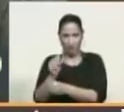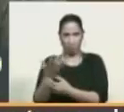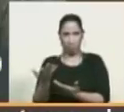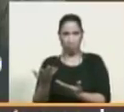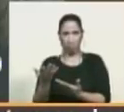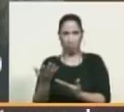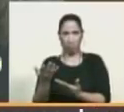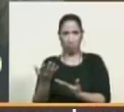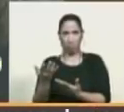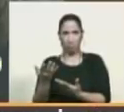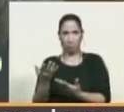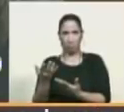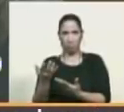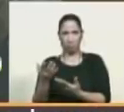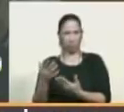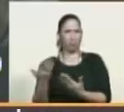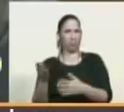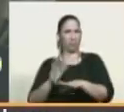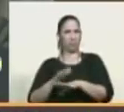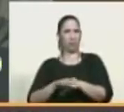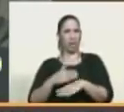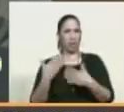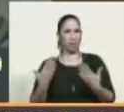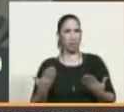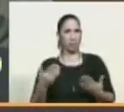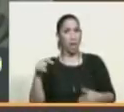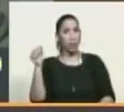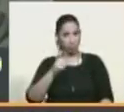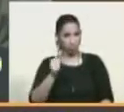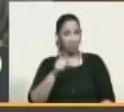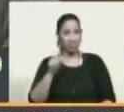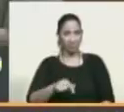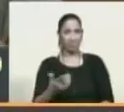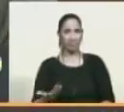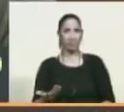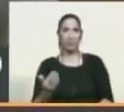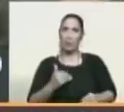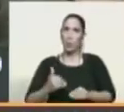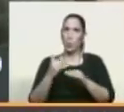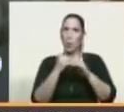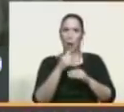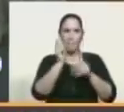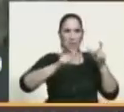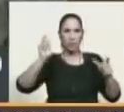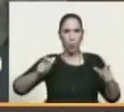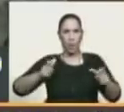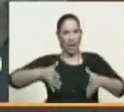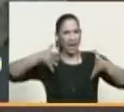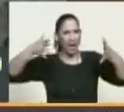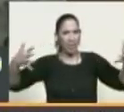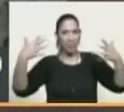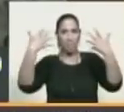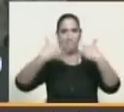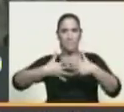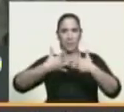Ocurrió aquí, ¿verdad? Aquí ocurrió. Gente que tiene